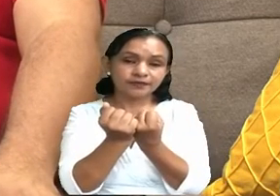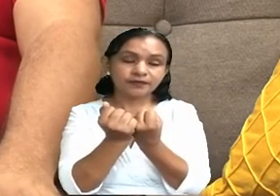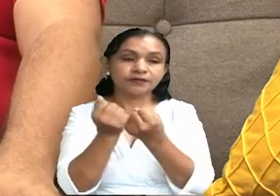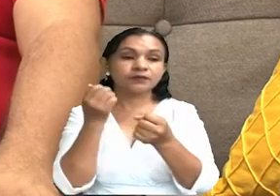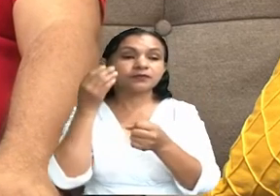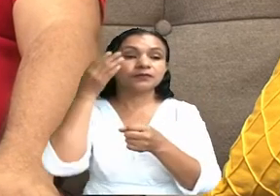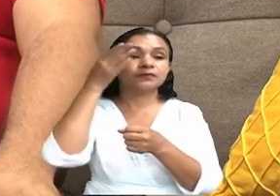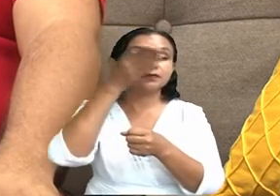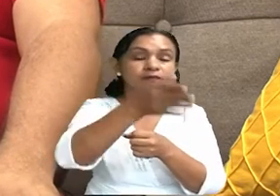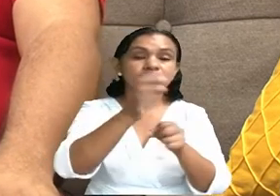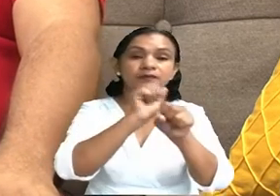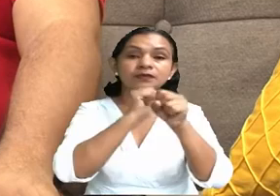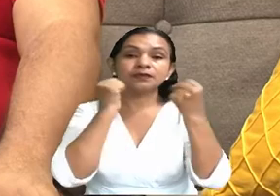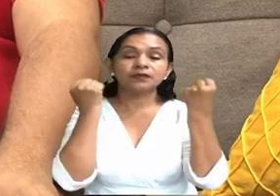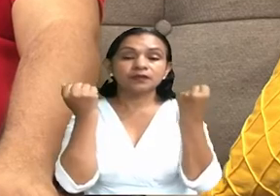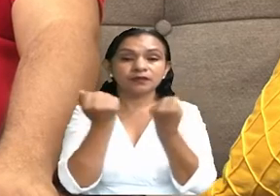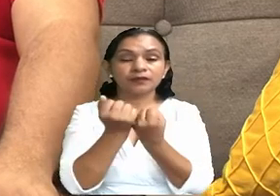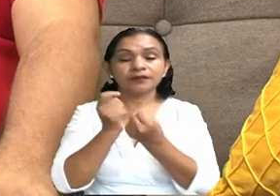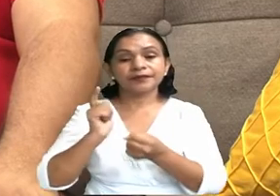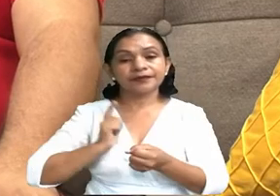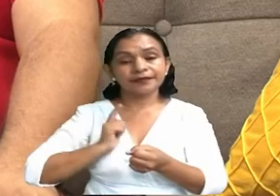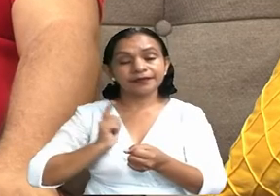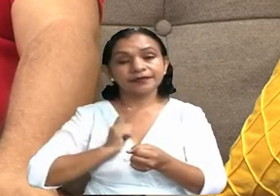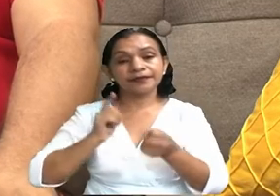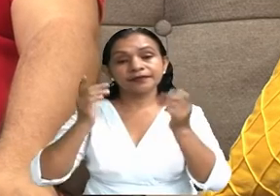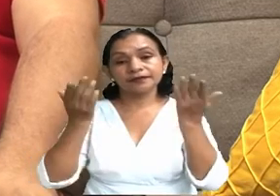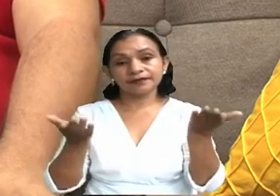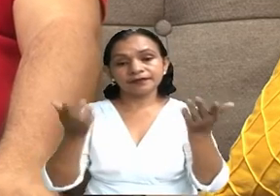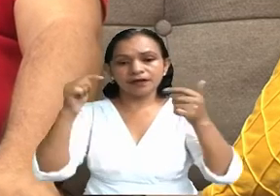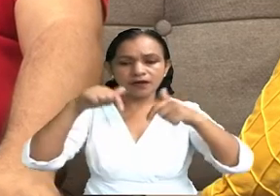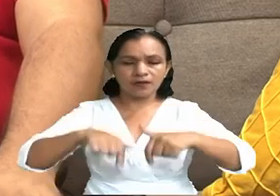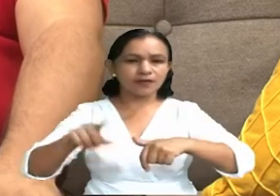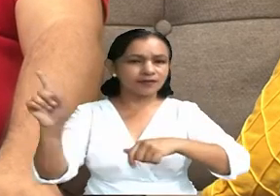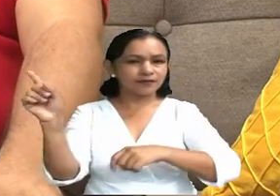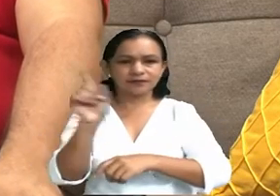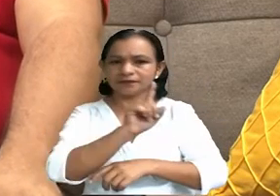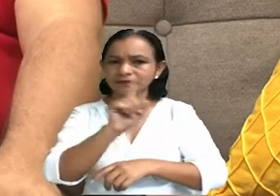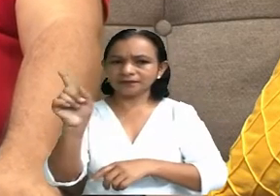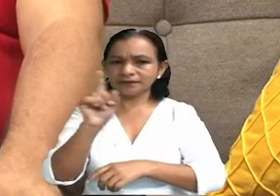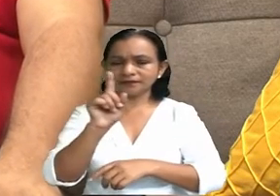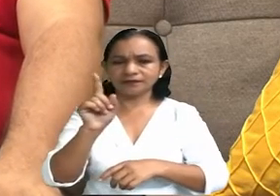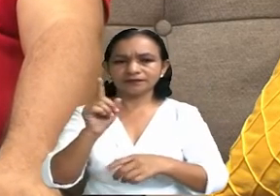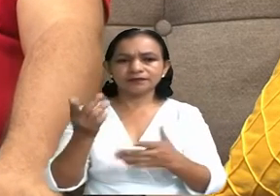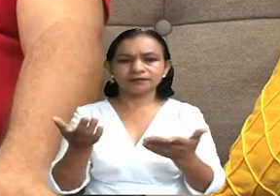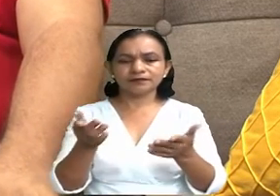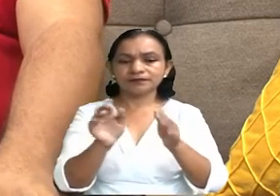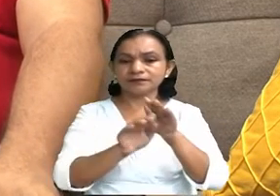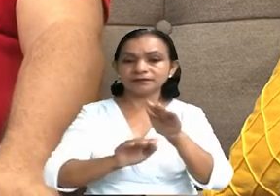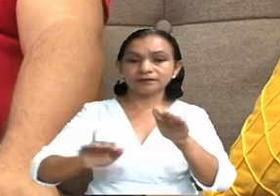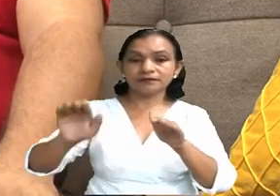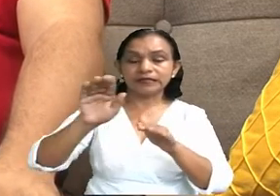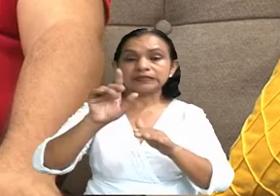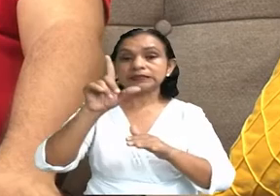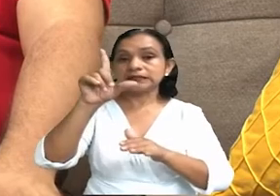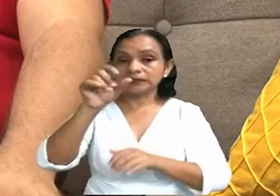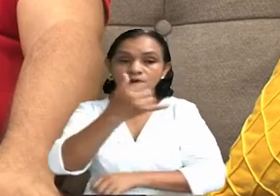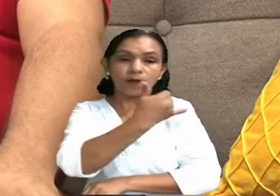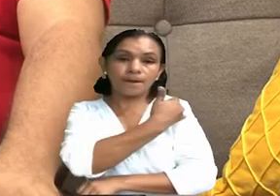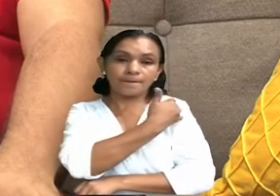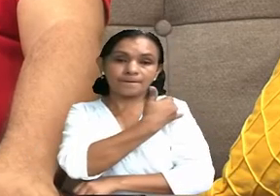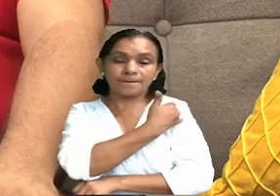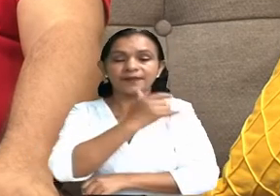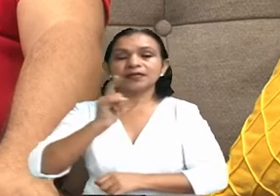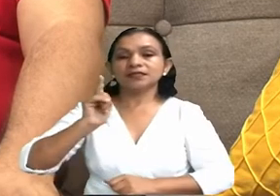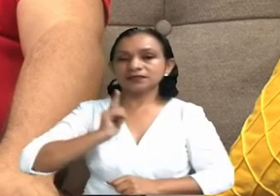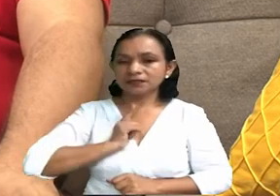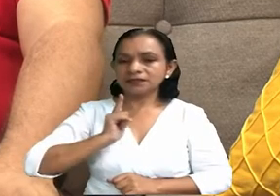esa única asociación que poseía ese servicio. Ahora no. Ahora, en más de 10 hospitales del país, ya se